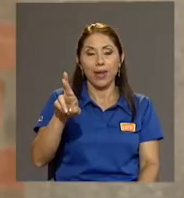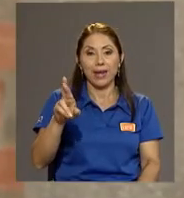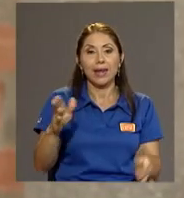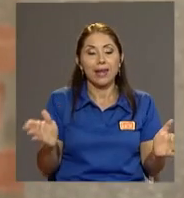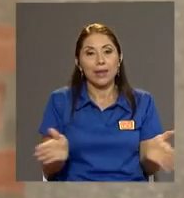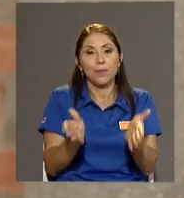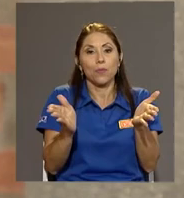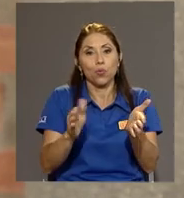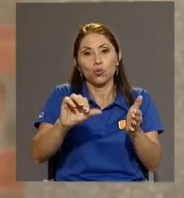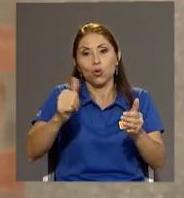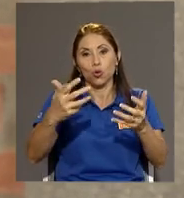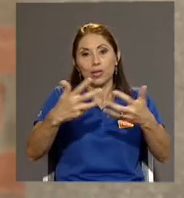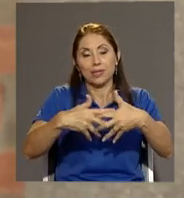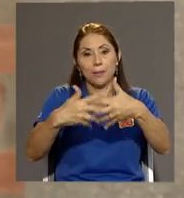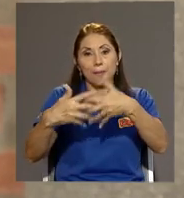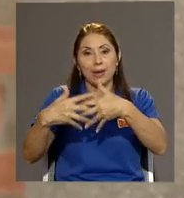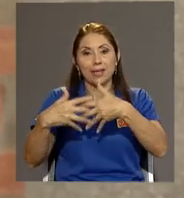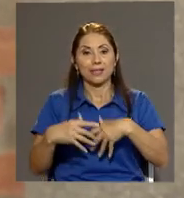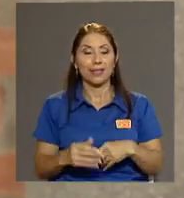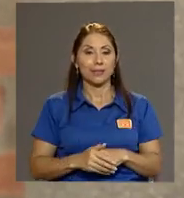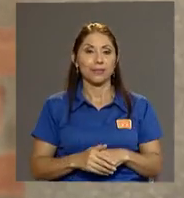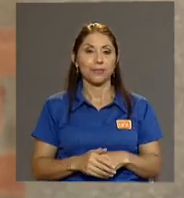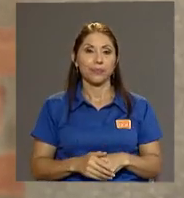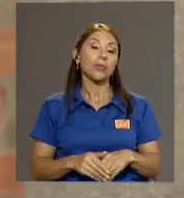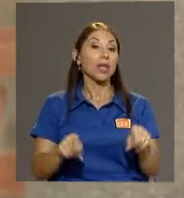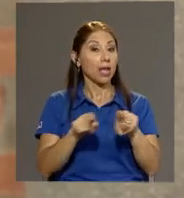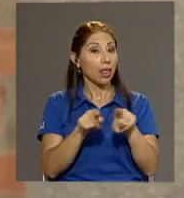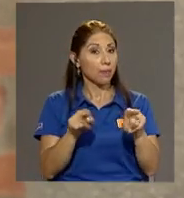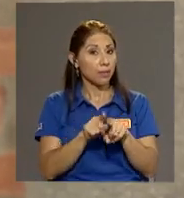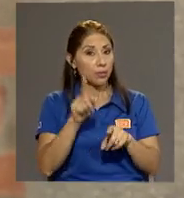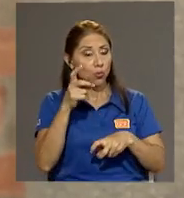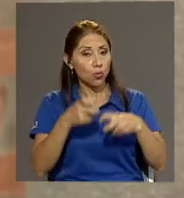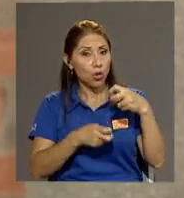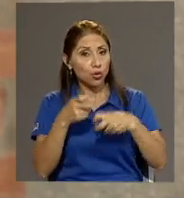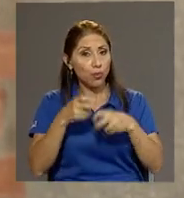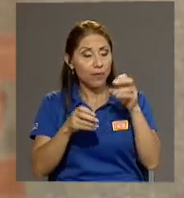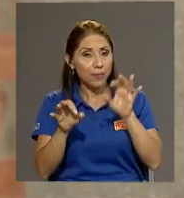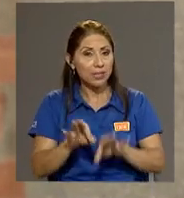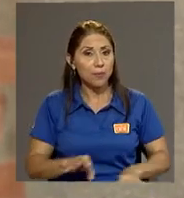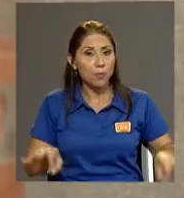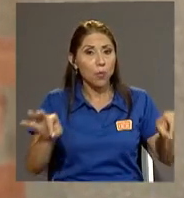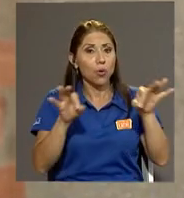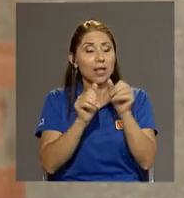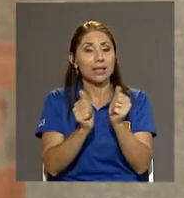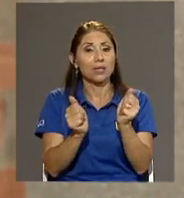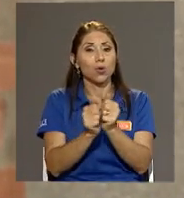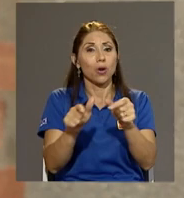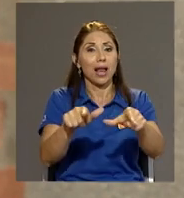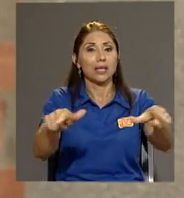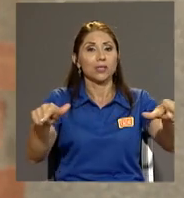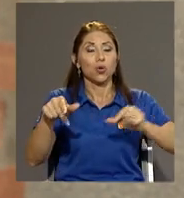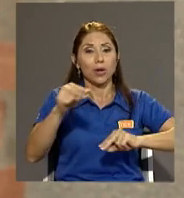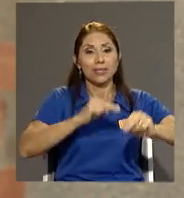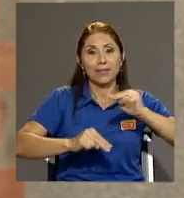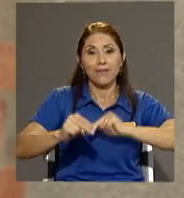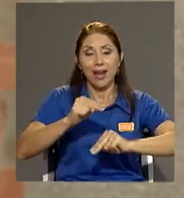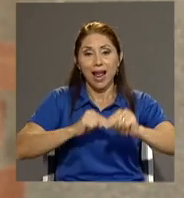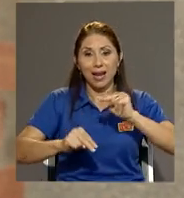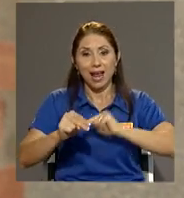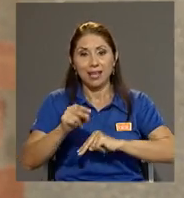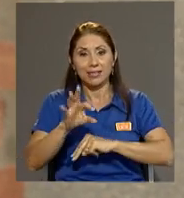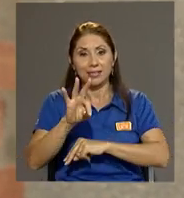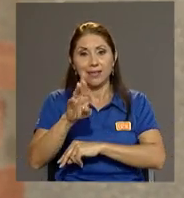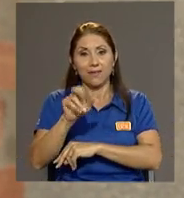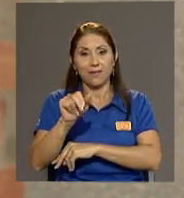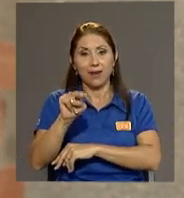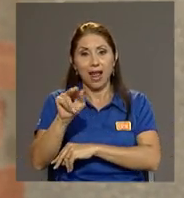además, en primer lugar, uno de los problemas importantes con las zonas francas es que cuando